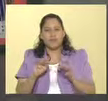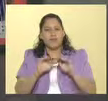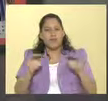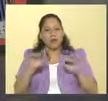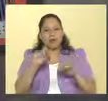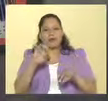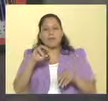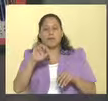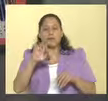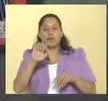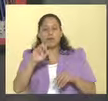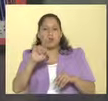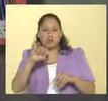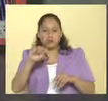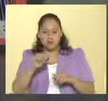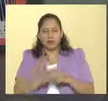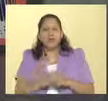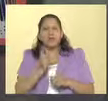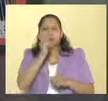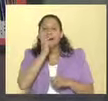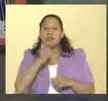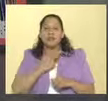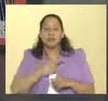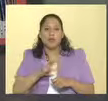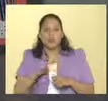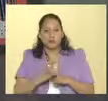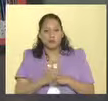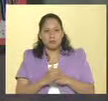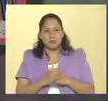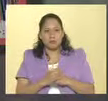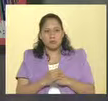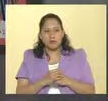Democracia. ¿Una palabra que no te guste?